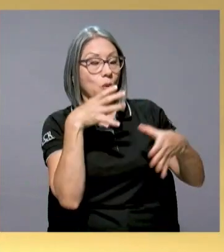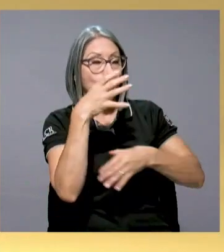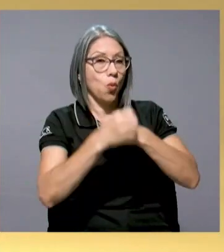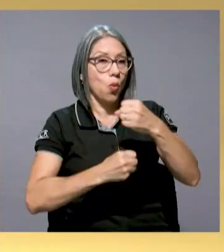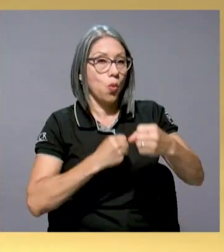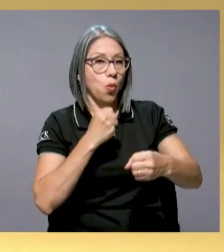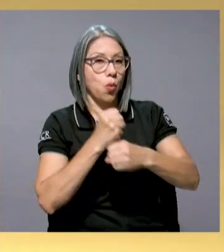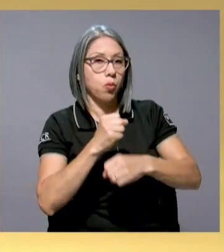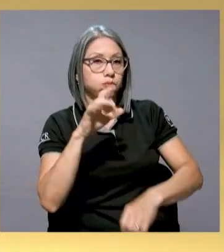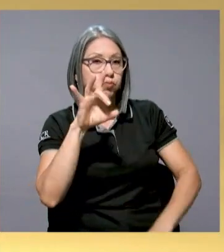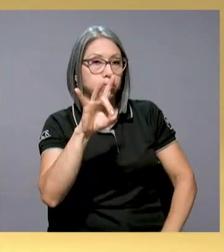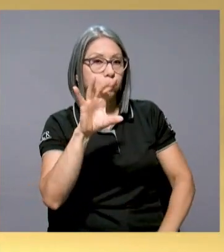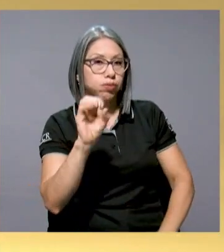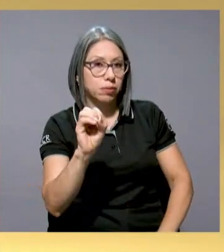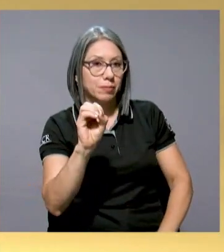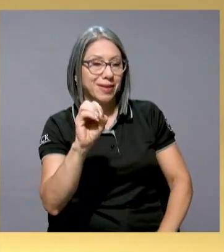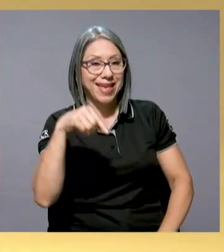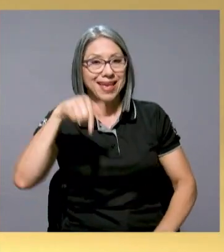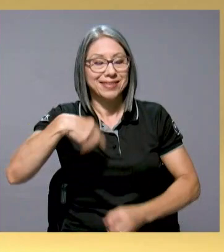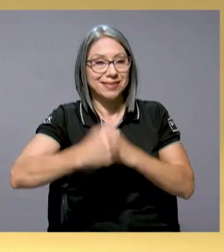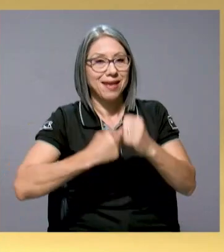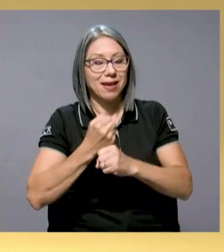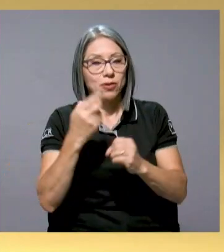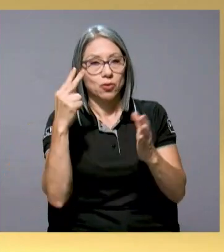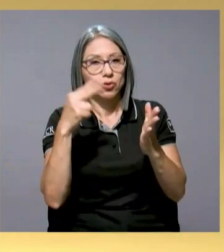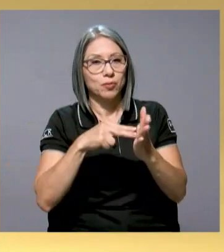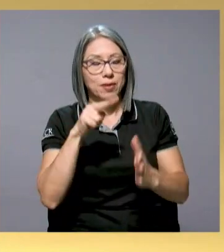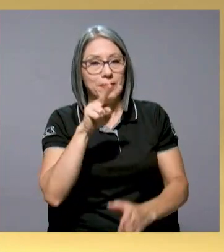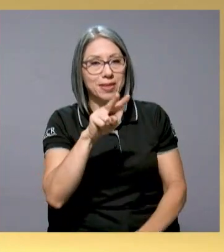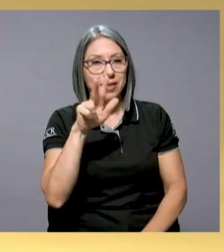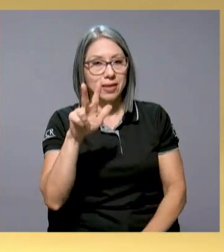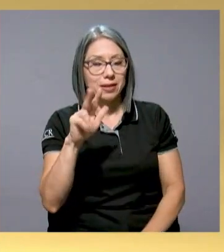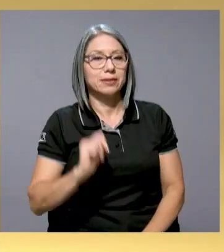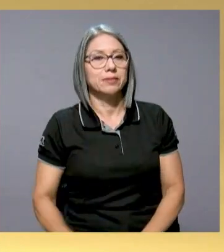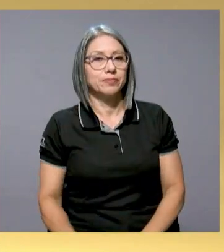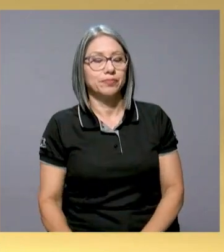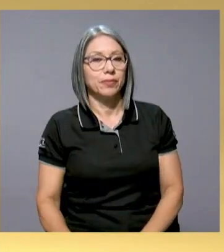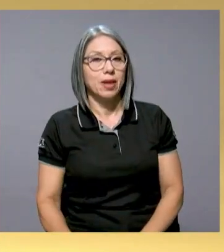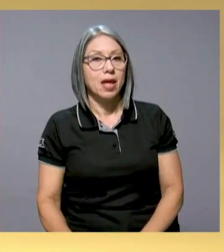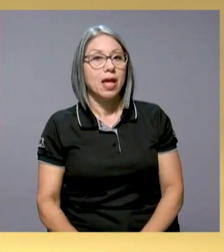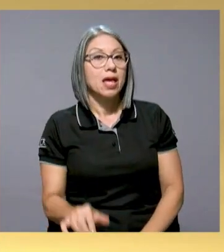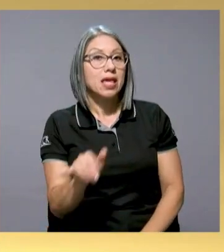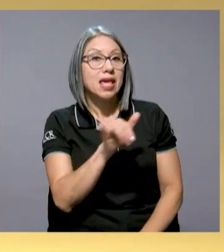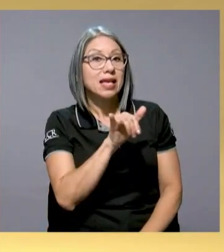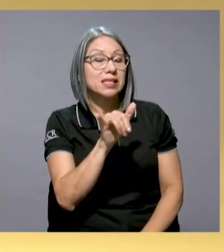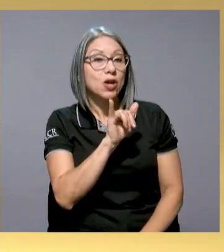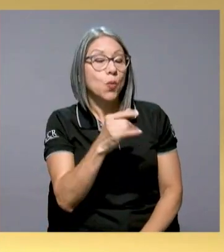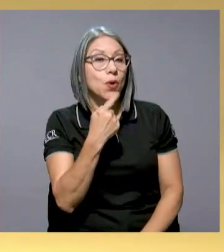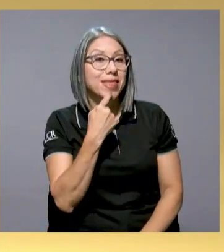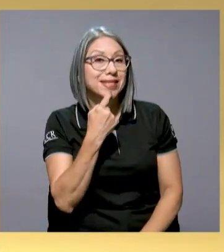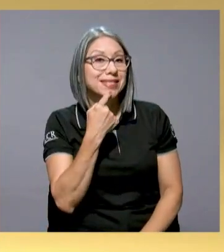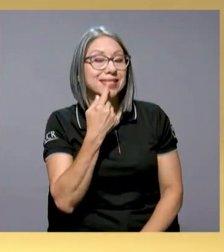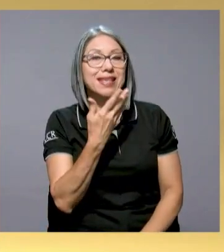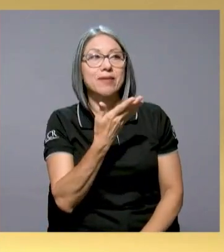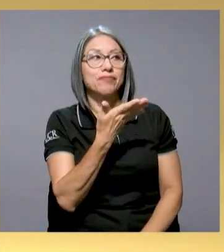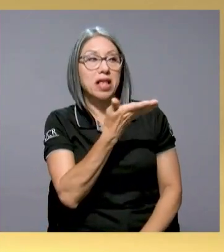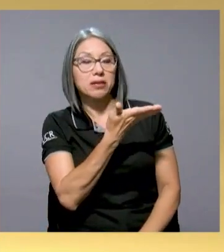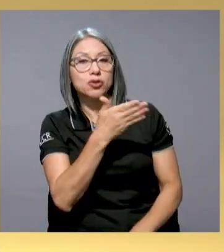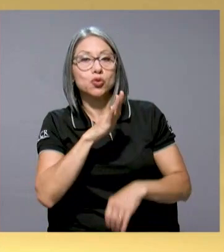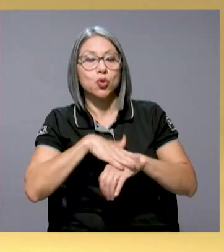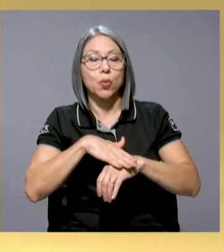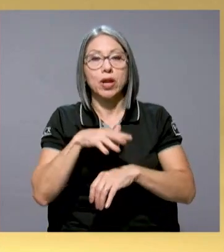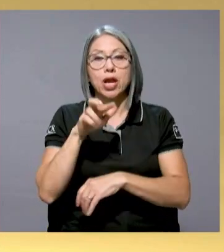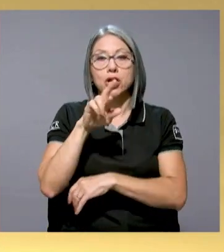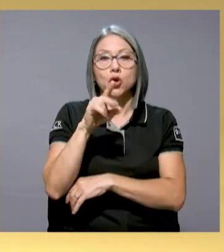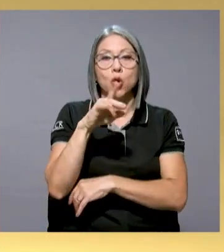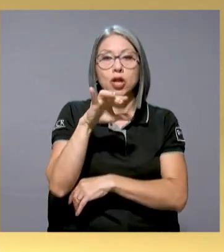años en 2023, y así como don Leonardo mencionaba a don Rodrigo Facio, es